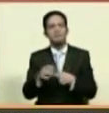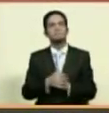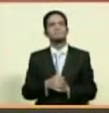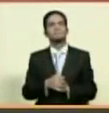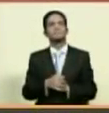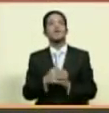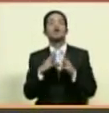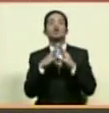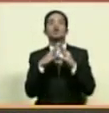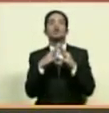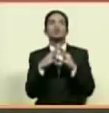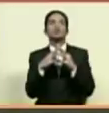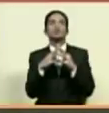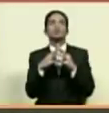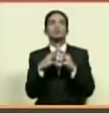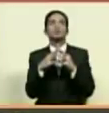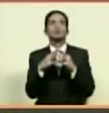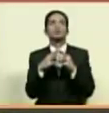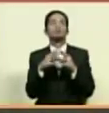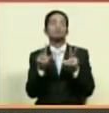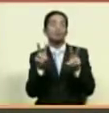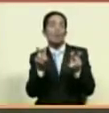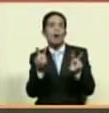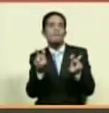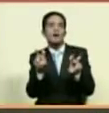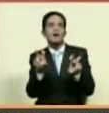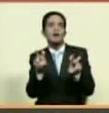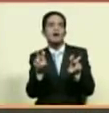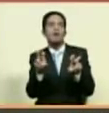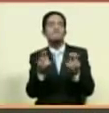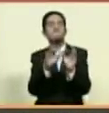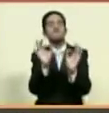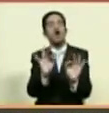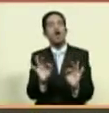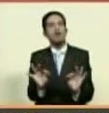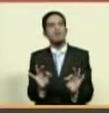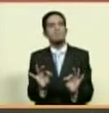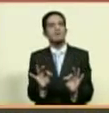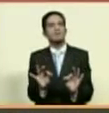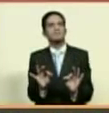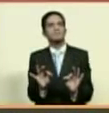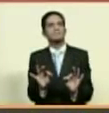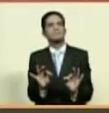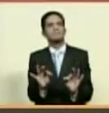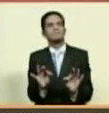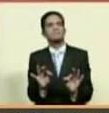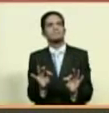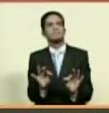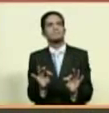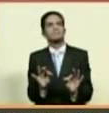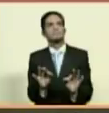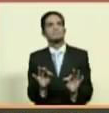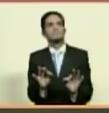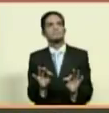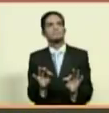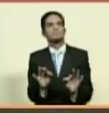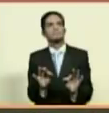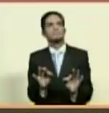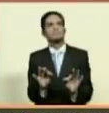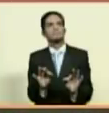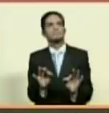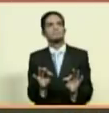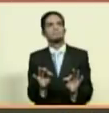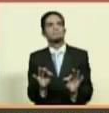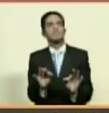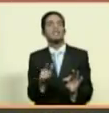Son nuevas medidas para darle un